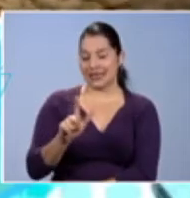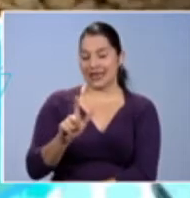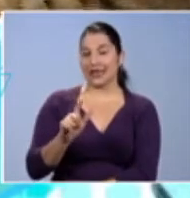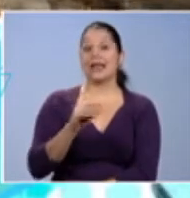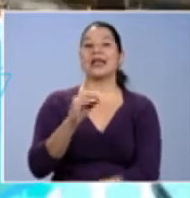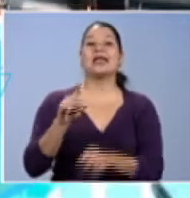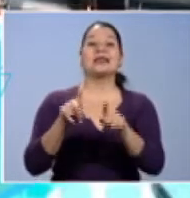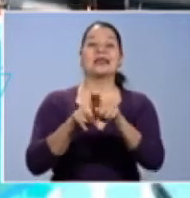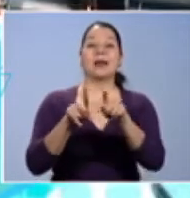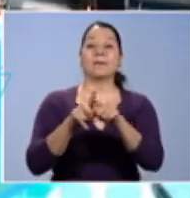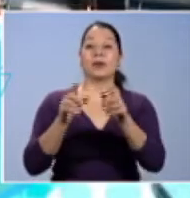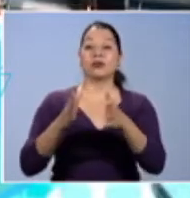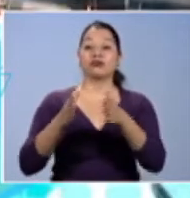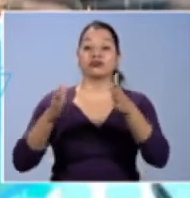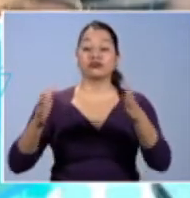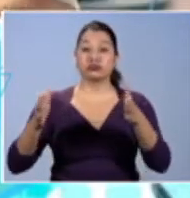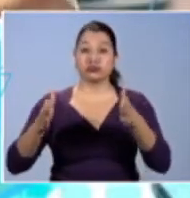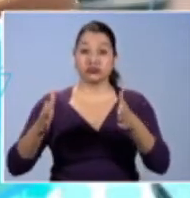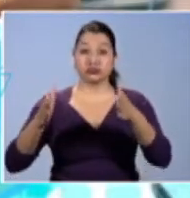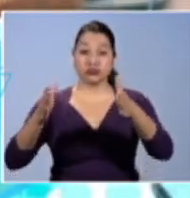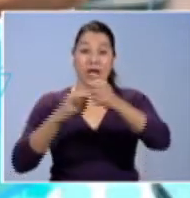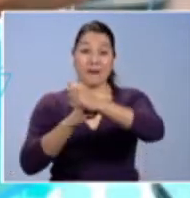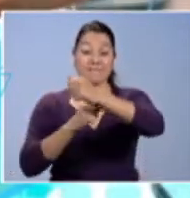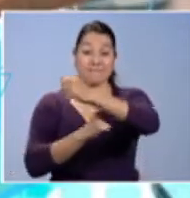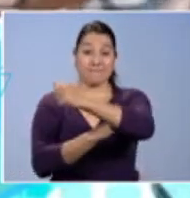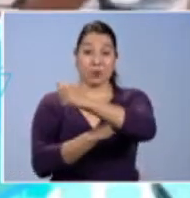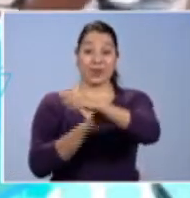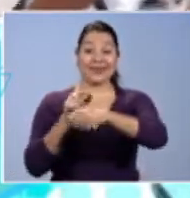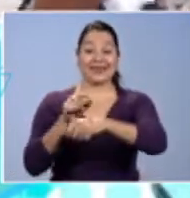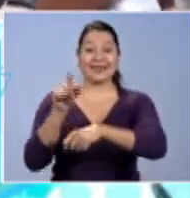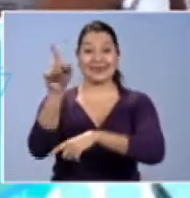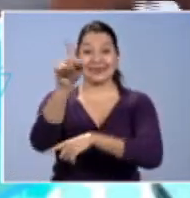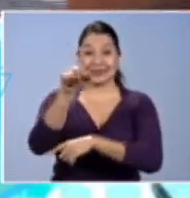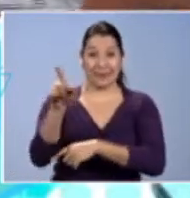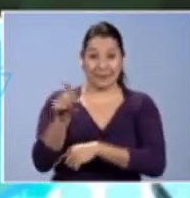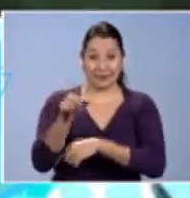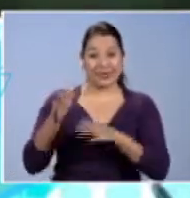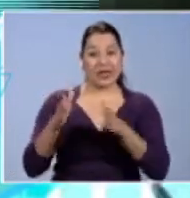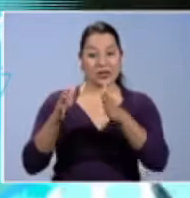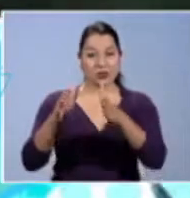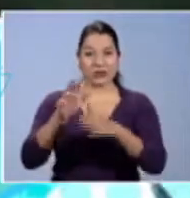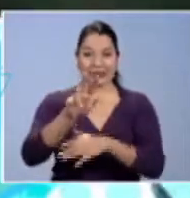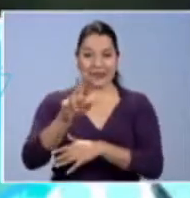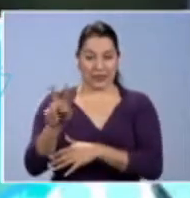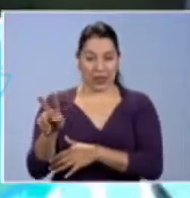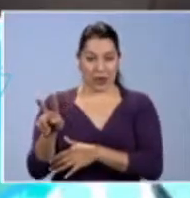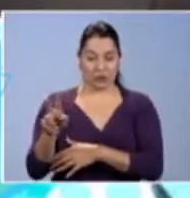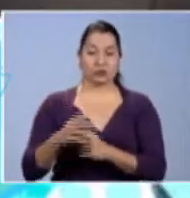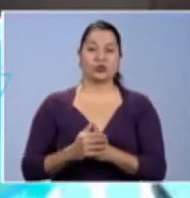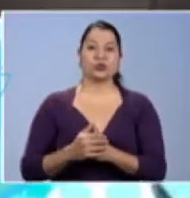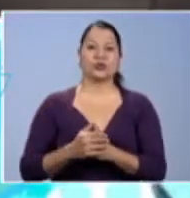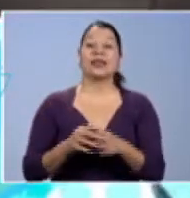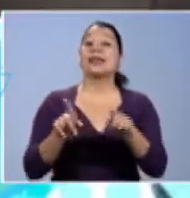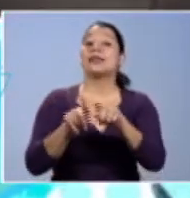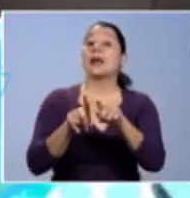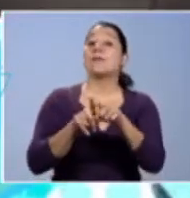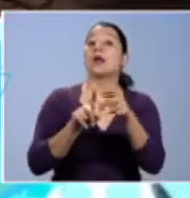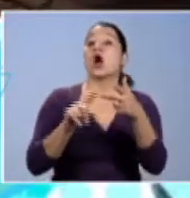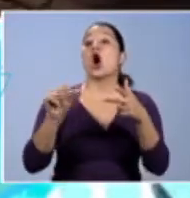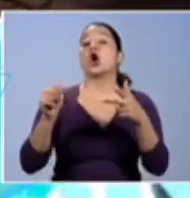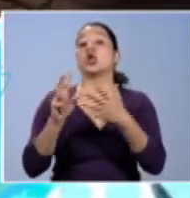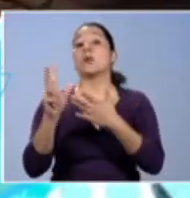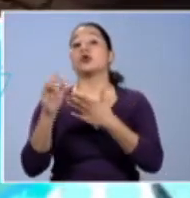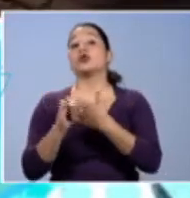la ampliación del puente que conocemos como el puente del Saprissa o la Ruta 32. Hay un proyecto de